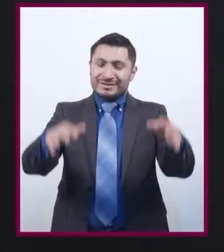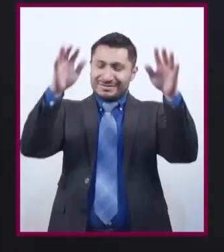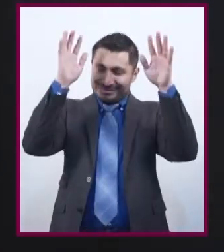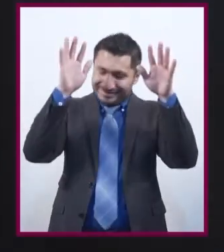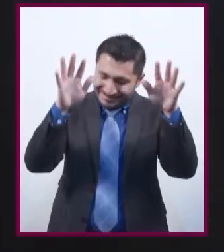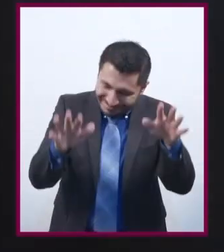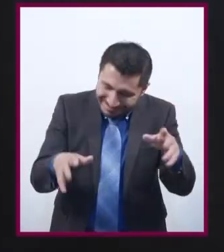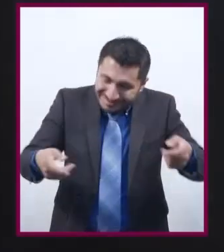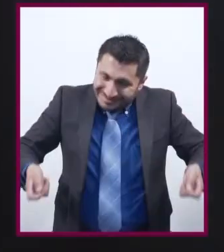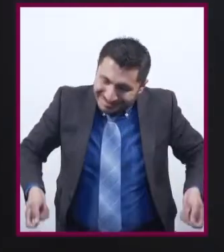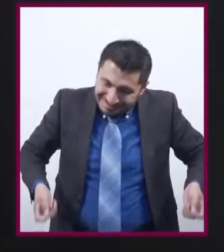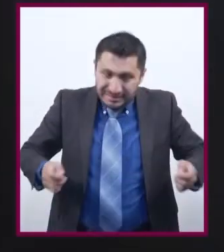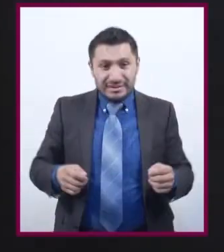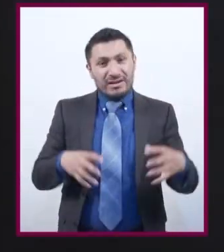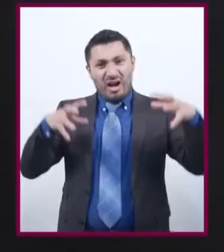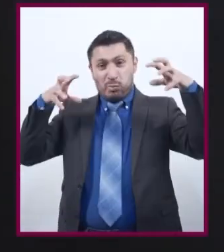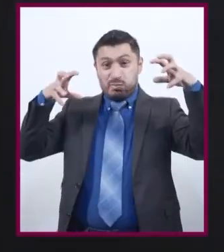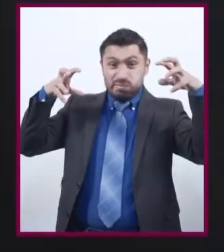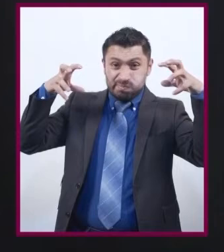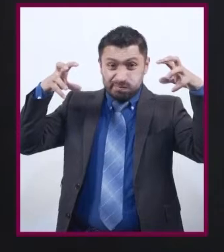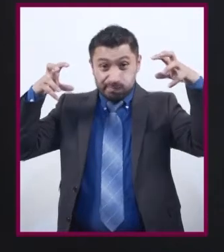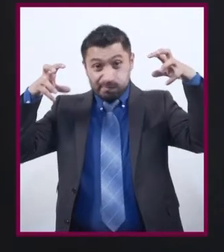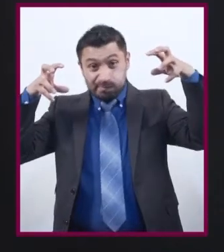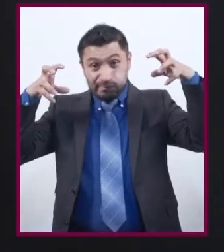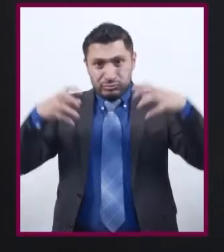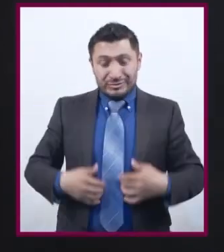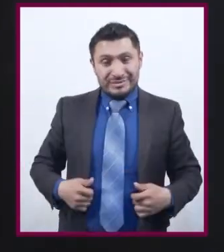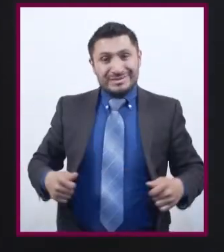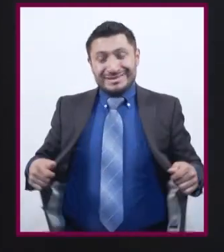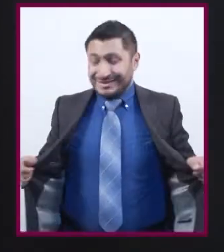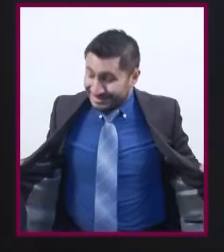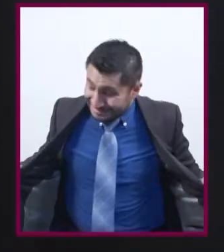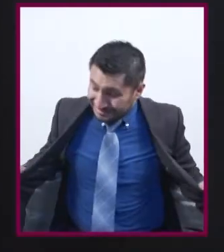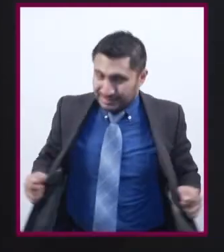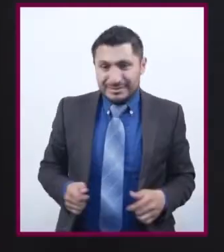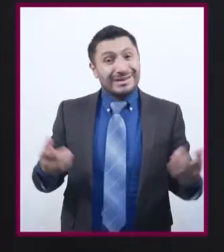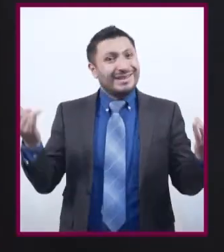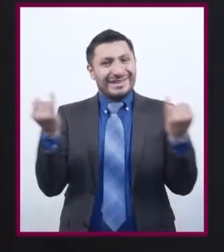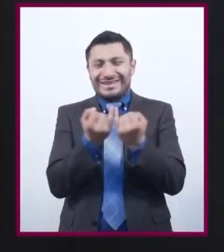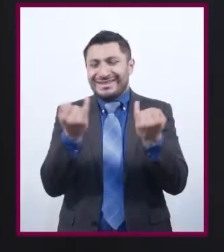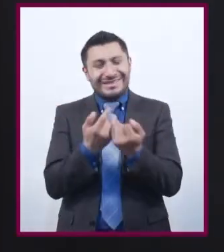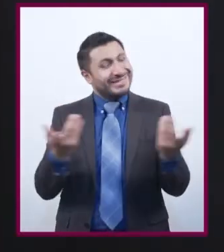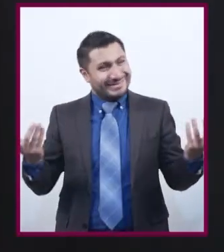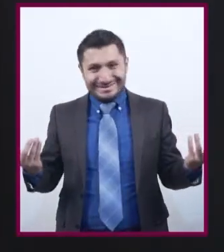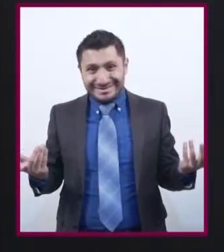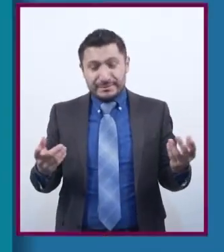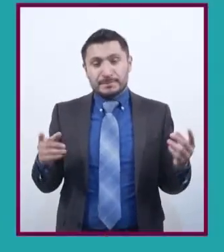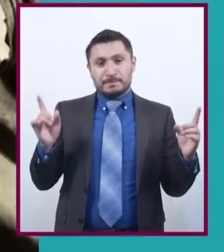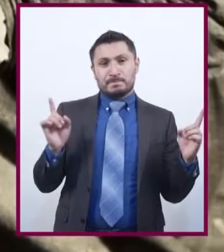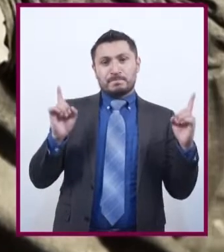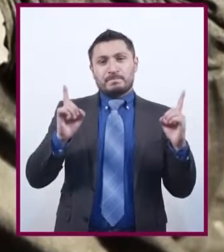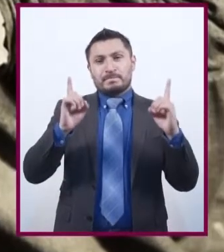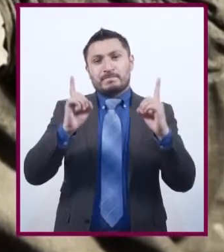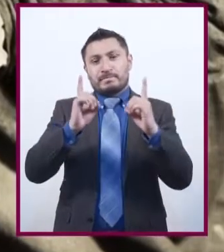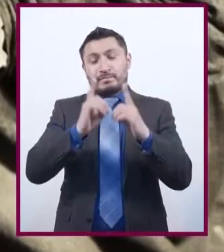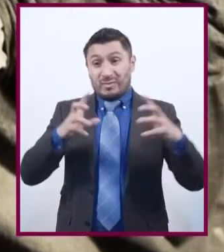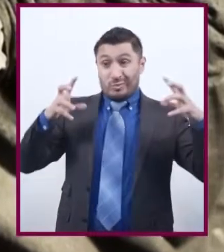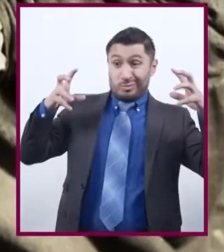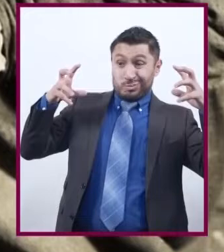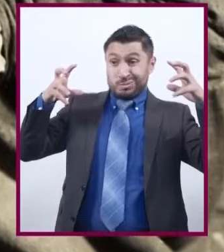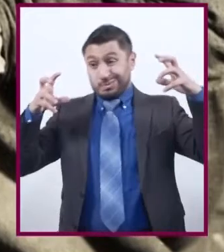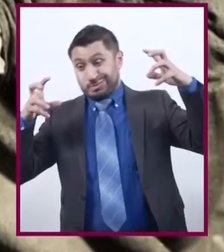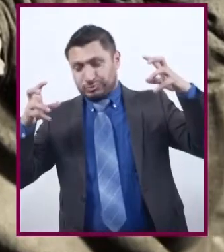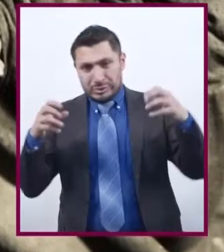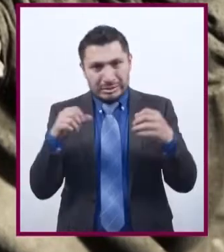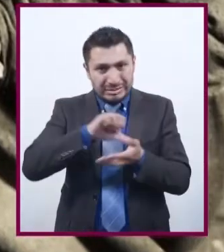le hizo una reverencia burlona y el monstruo le respondió con una reverencia todavía más avanzo